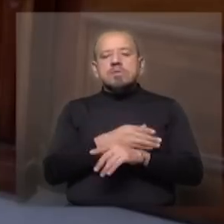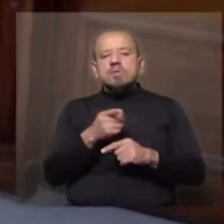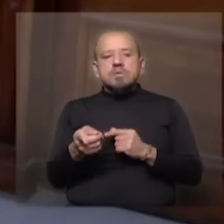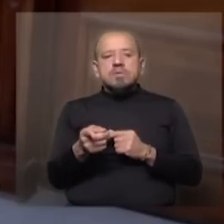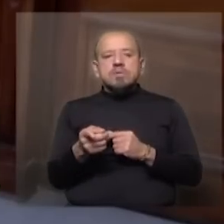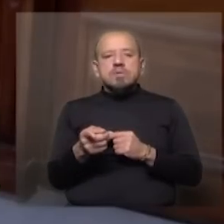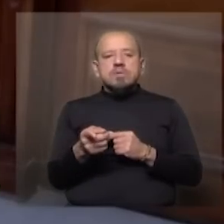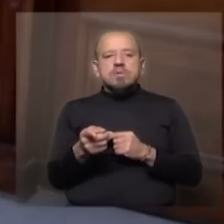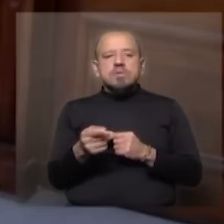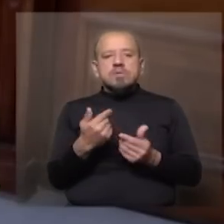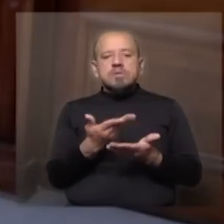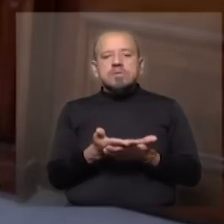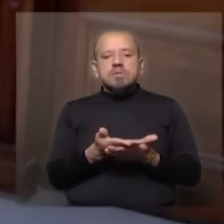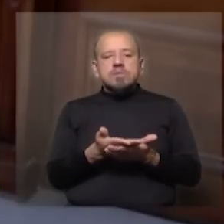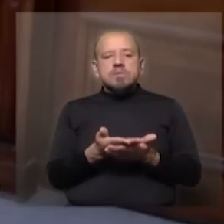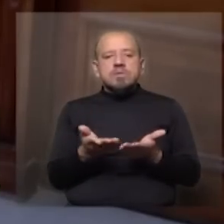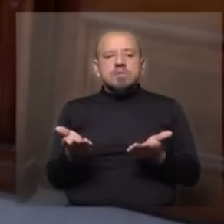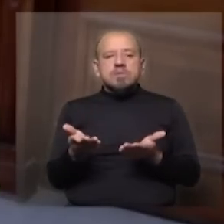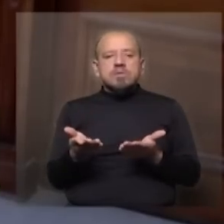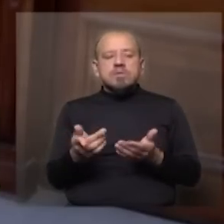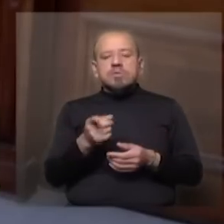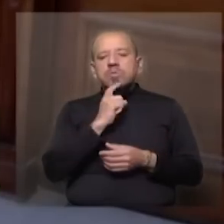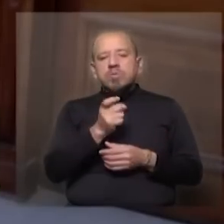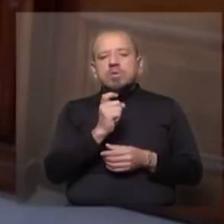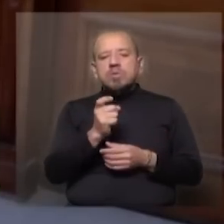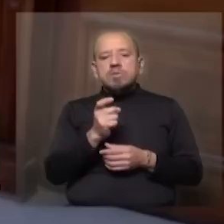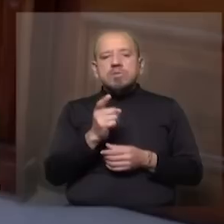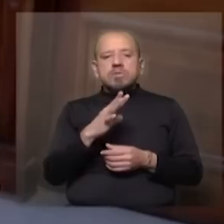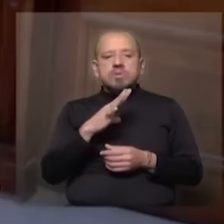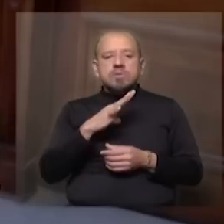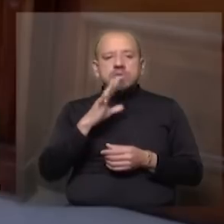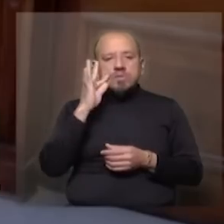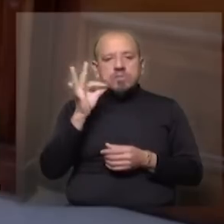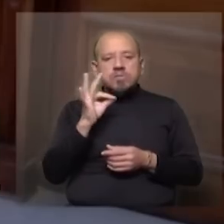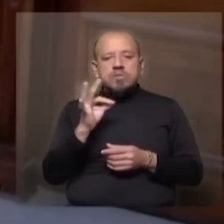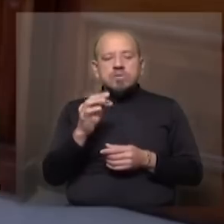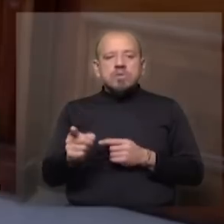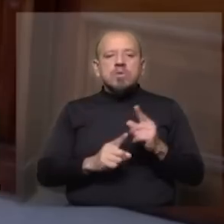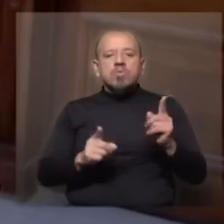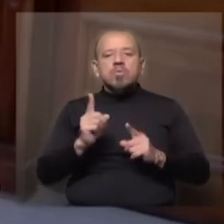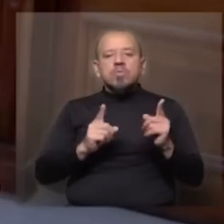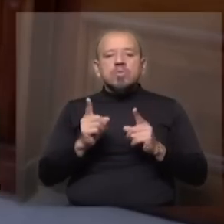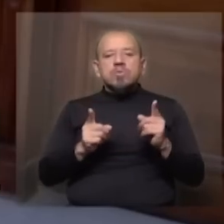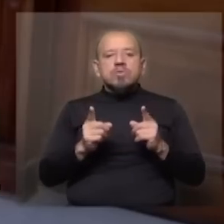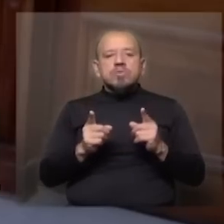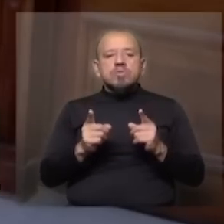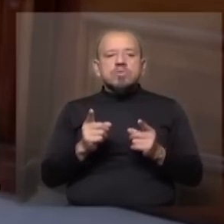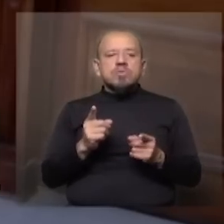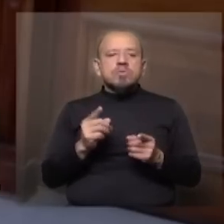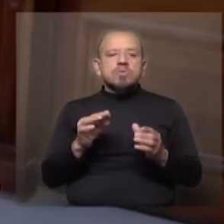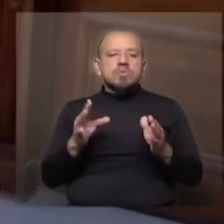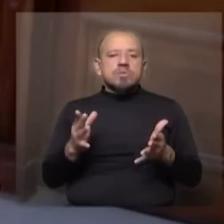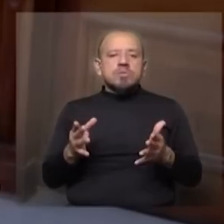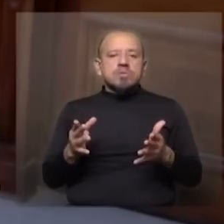eh desde la casa del partido Colorado también esa posibilidad de generar algunas alas alianzas puntuales